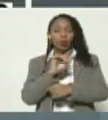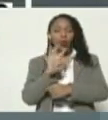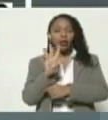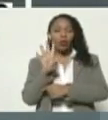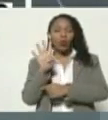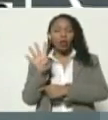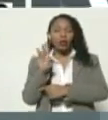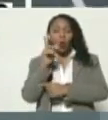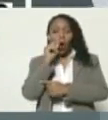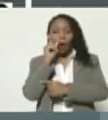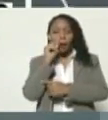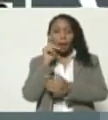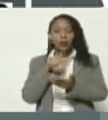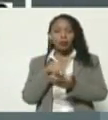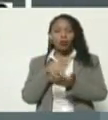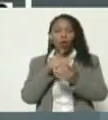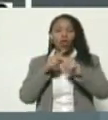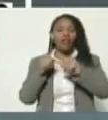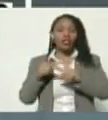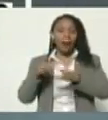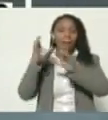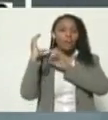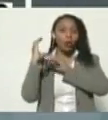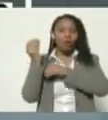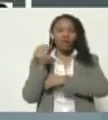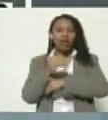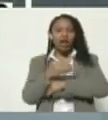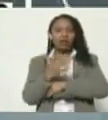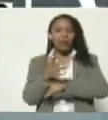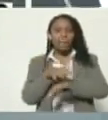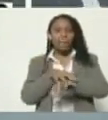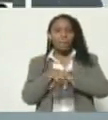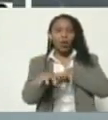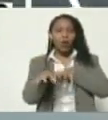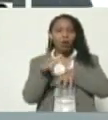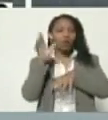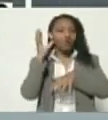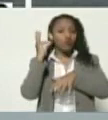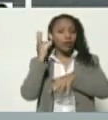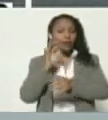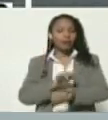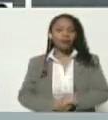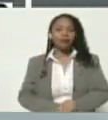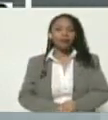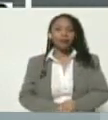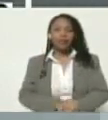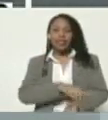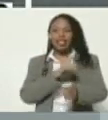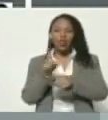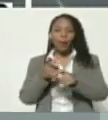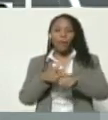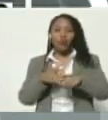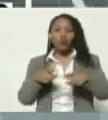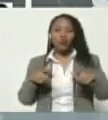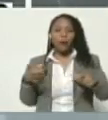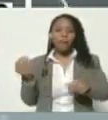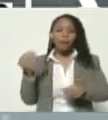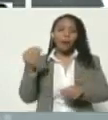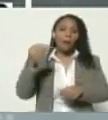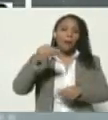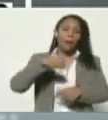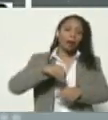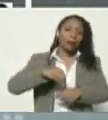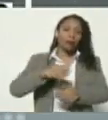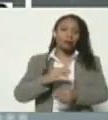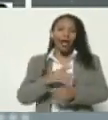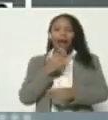hombres postulados a los distintos cargos. Más, mayor cantidad de mujeres y esto va aumentando a cada rato. A cada